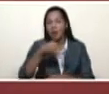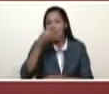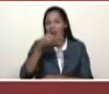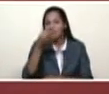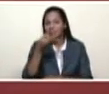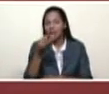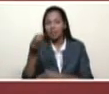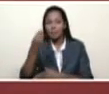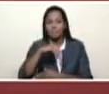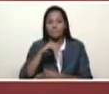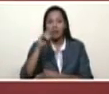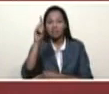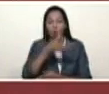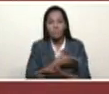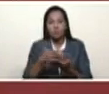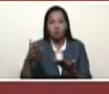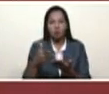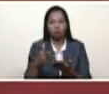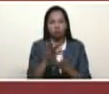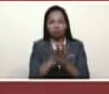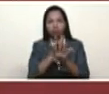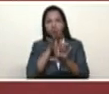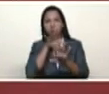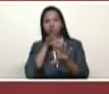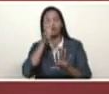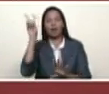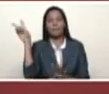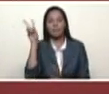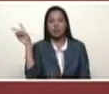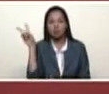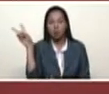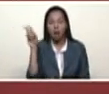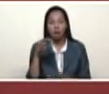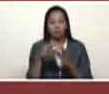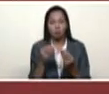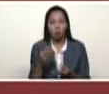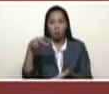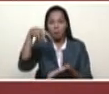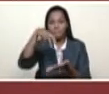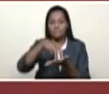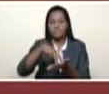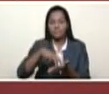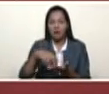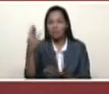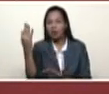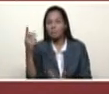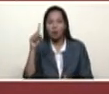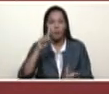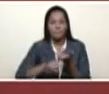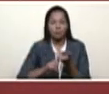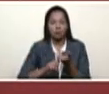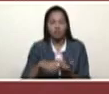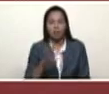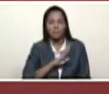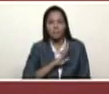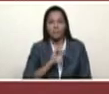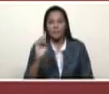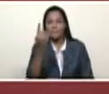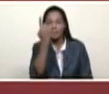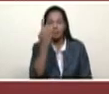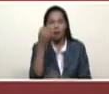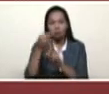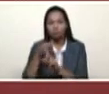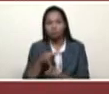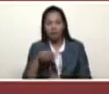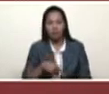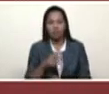de 1 millón de venezolanos en las calles. Y yo llego a la tarima como siempre, de la mano de Cilia Flores, mi esposa y primera combatiente.